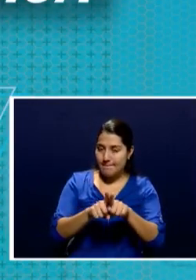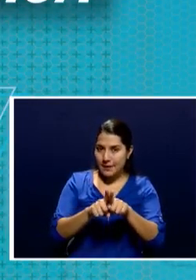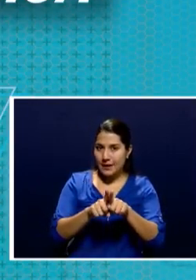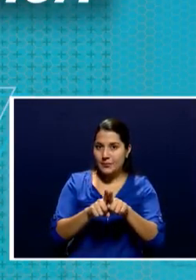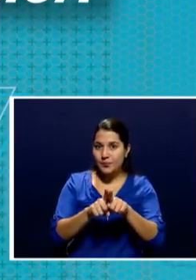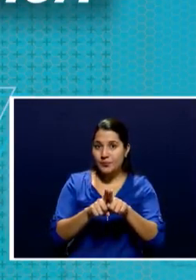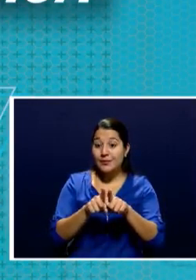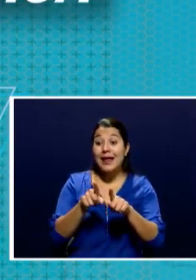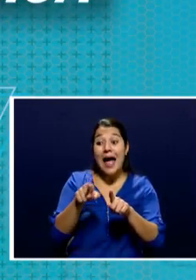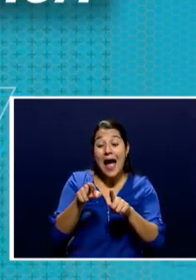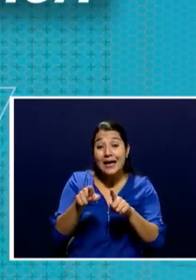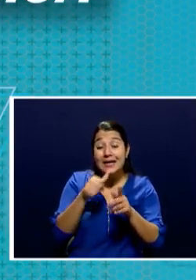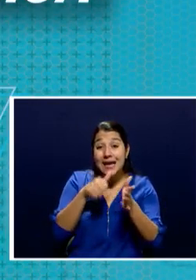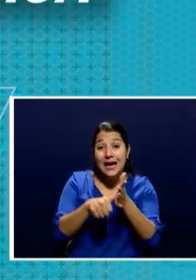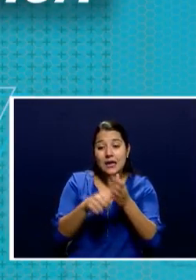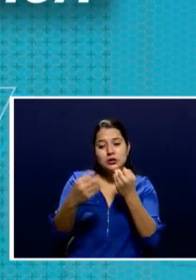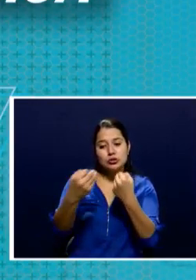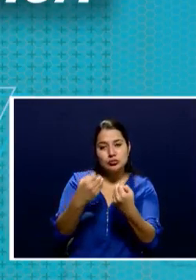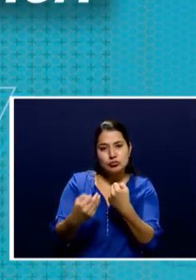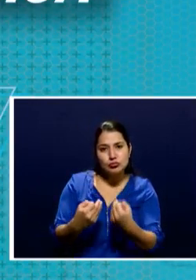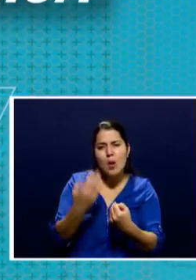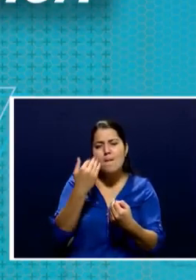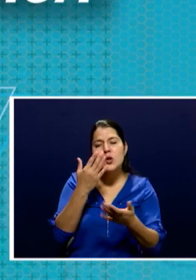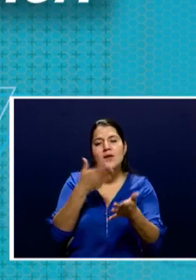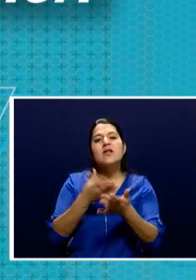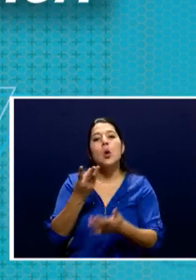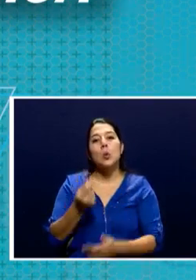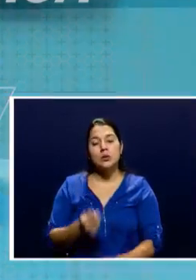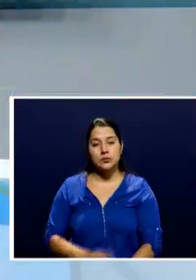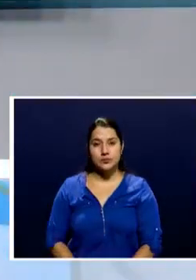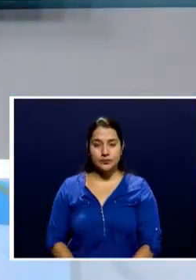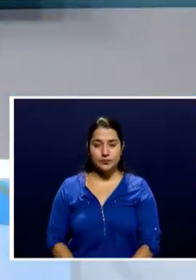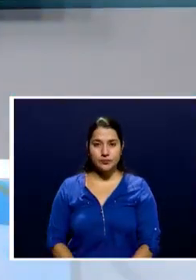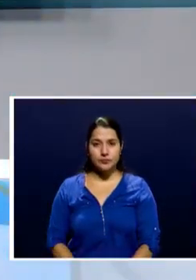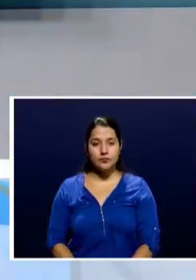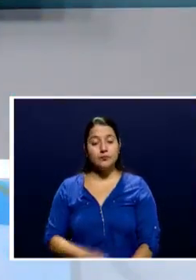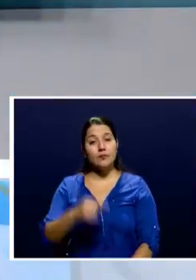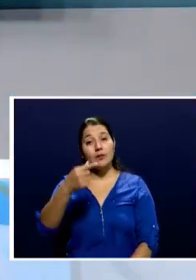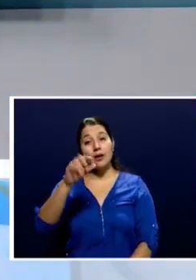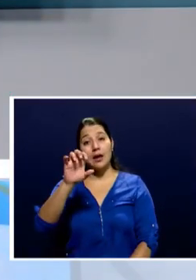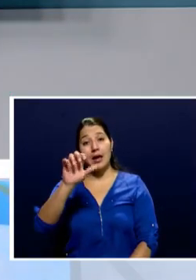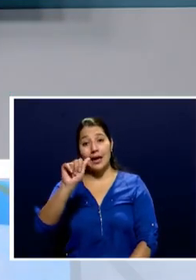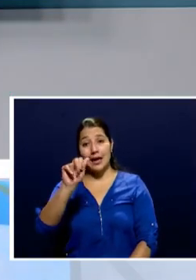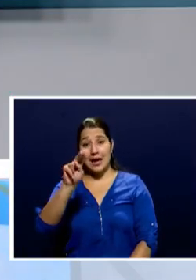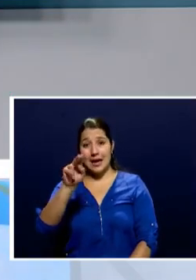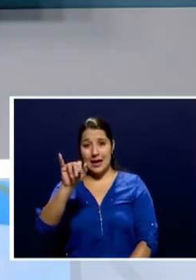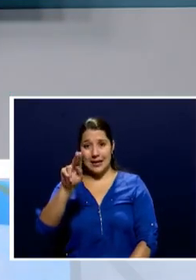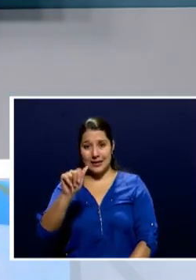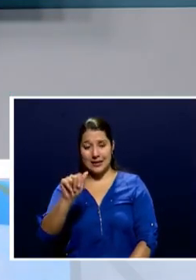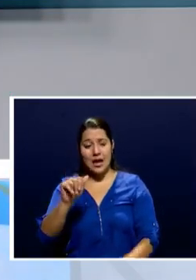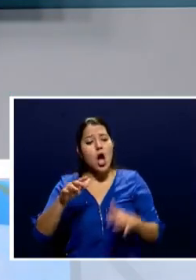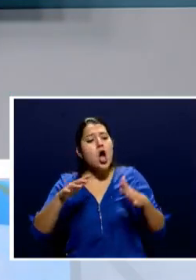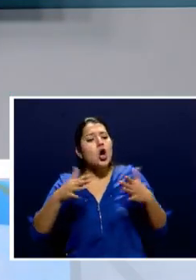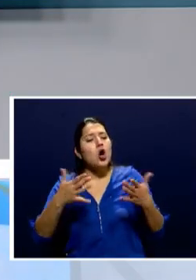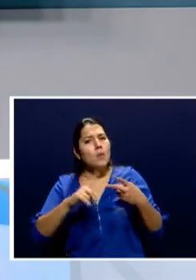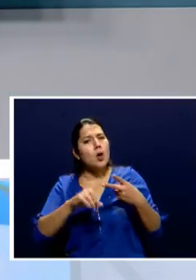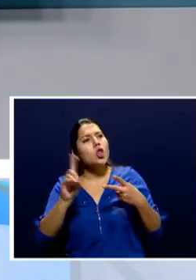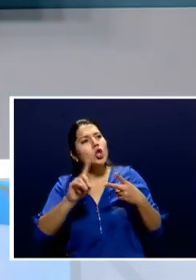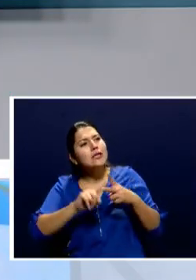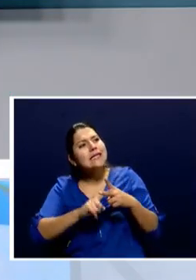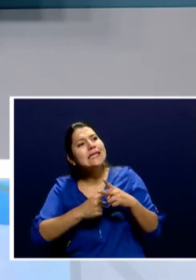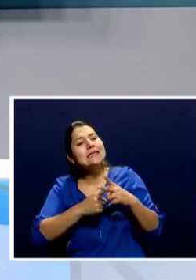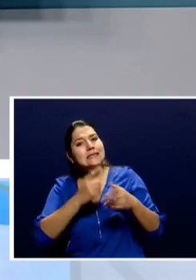daño que está enfrentando por los efectos del COVID. Doña Yanina, ¿cómo y dónde deben iniciar el